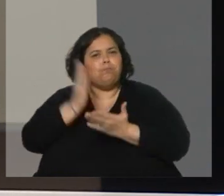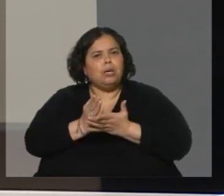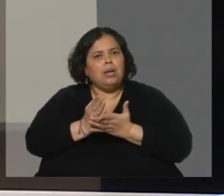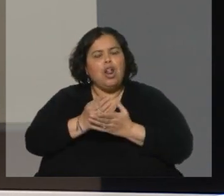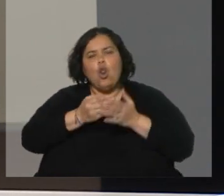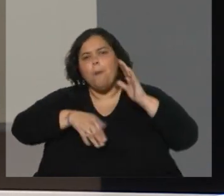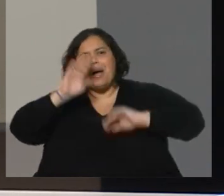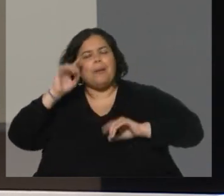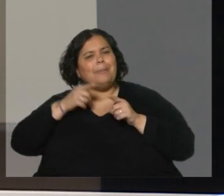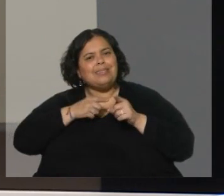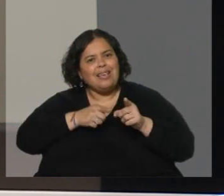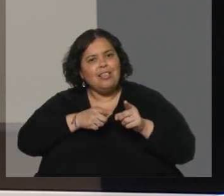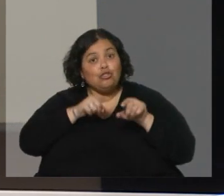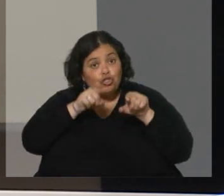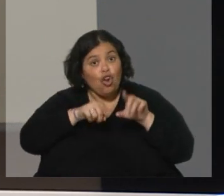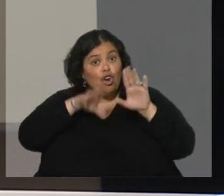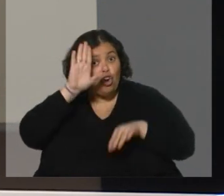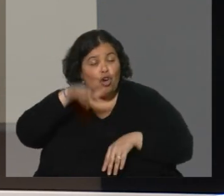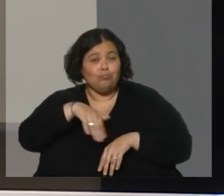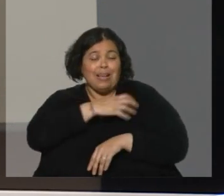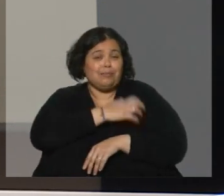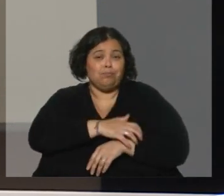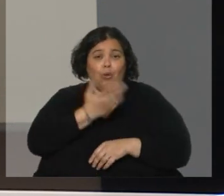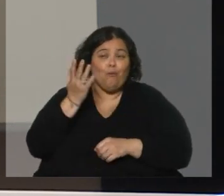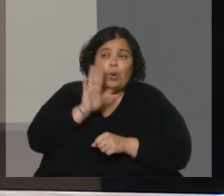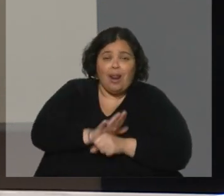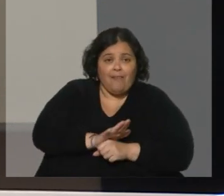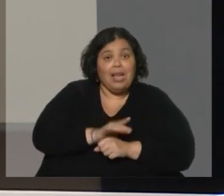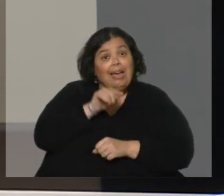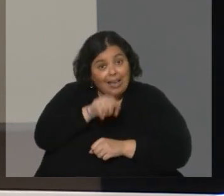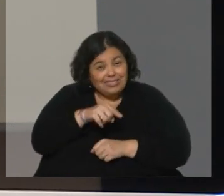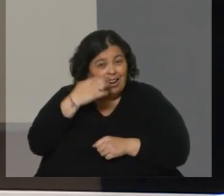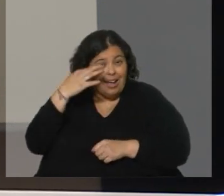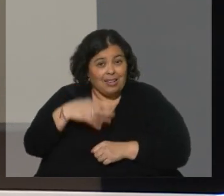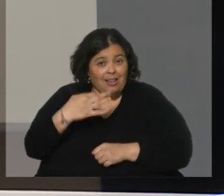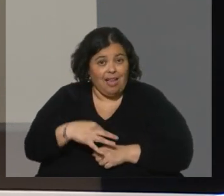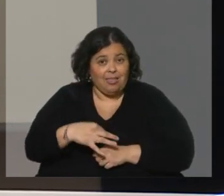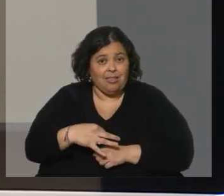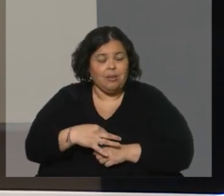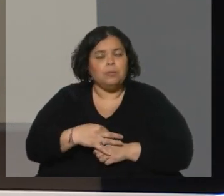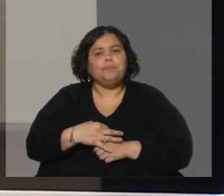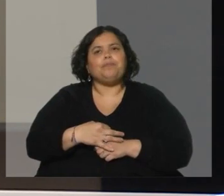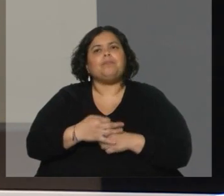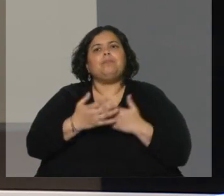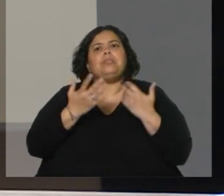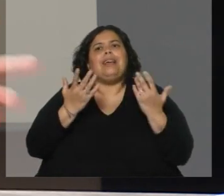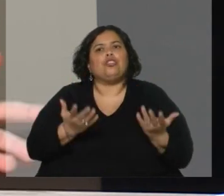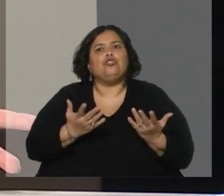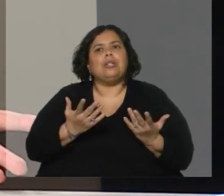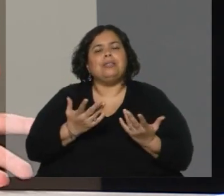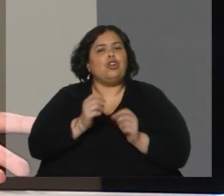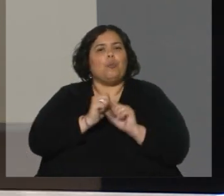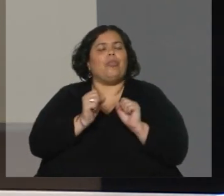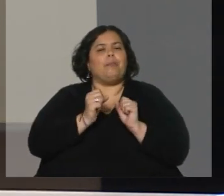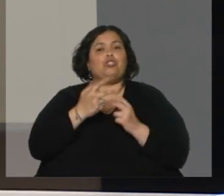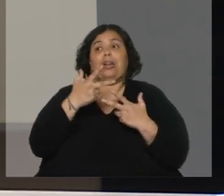más perseguidos son los más vulnerables y la realidad es esa entonces creo que que digamos negar esta